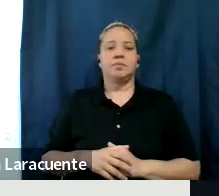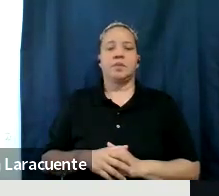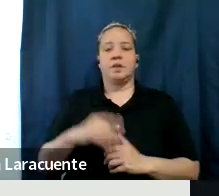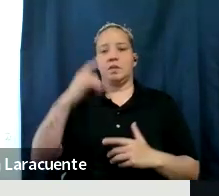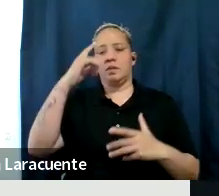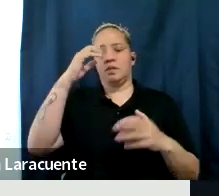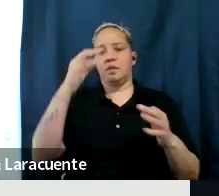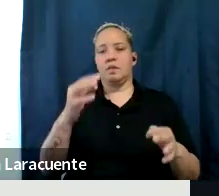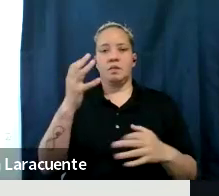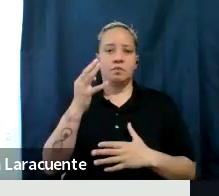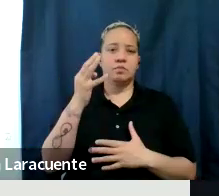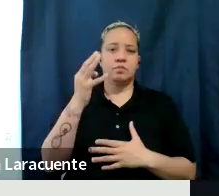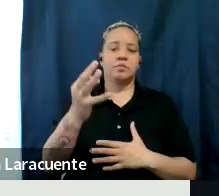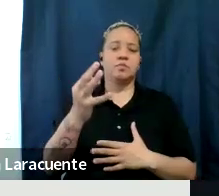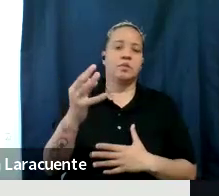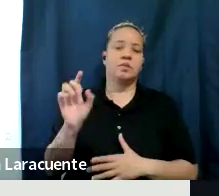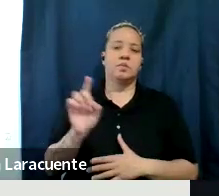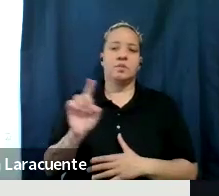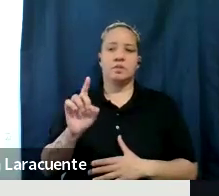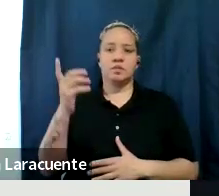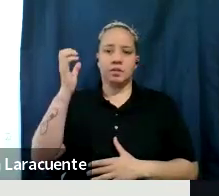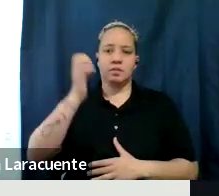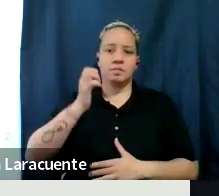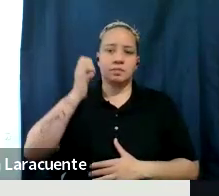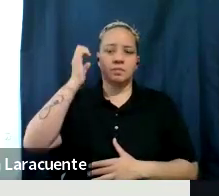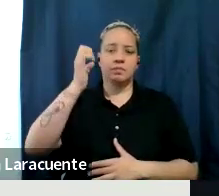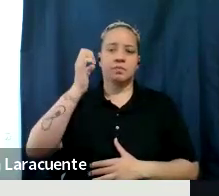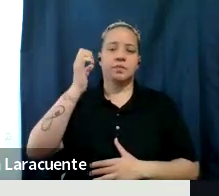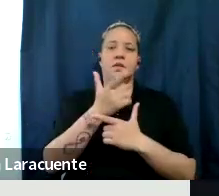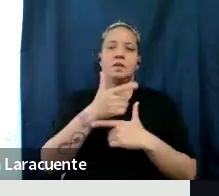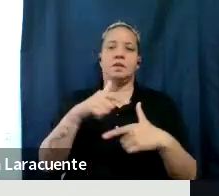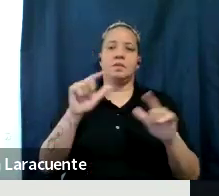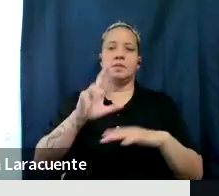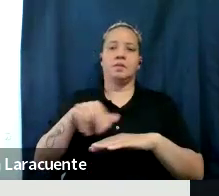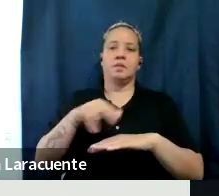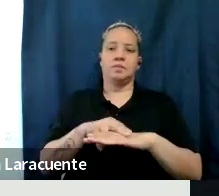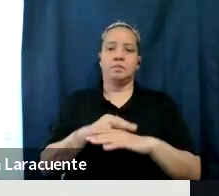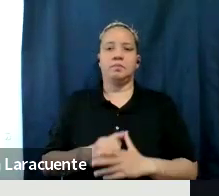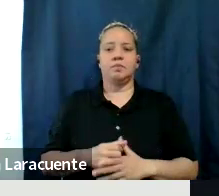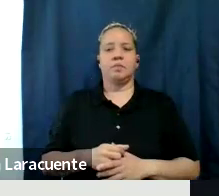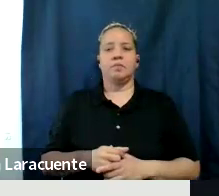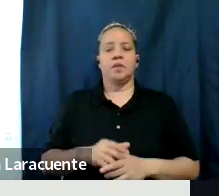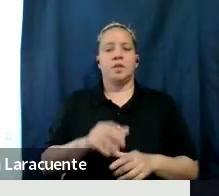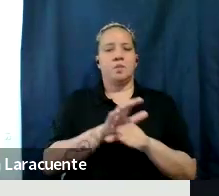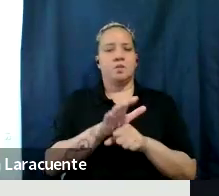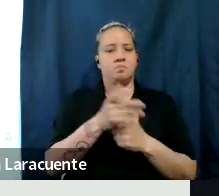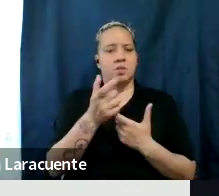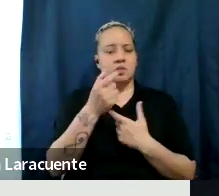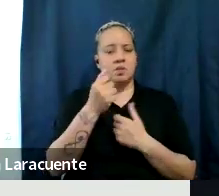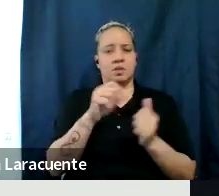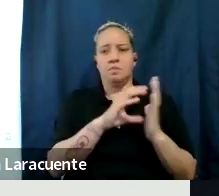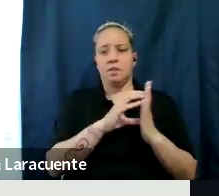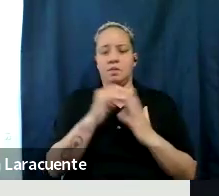el porvenir de las democracias europeas y la libertad de las naciones. Es bastante interesante este párrafo